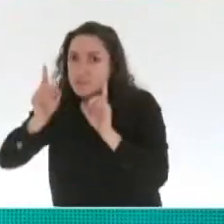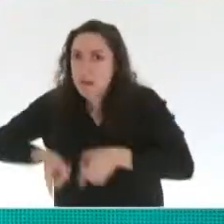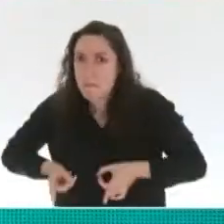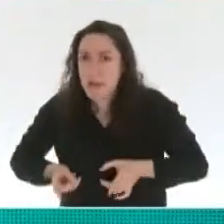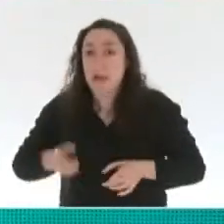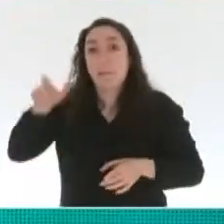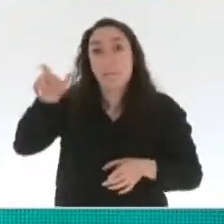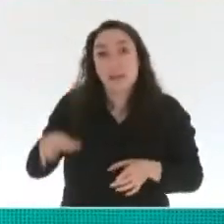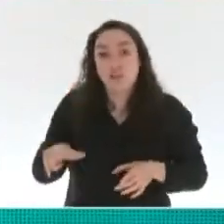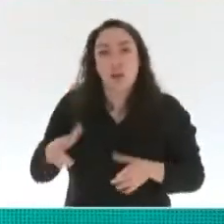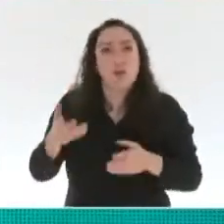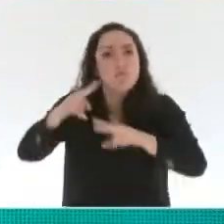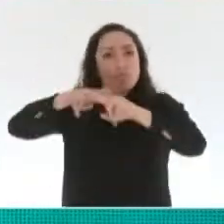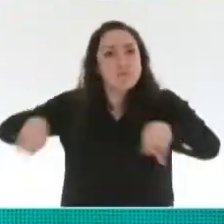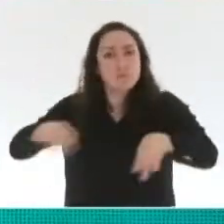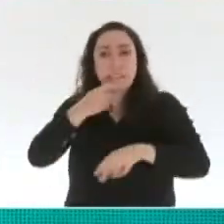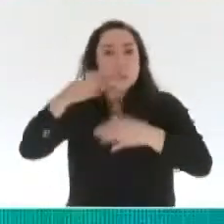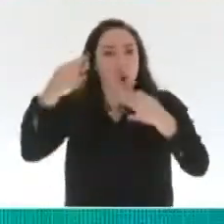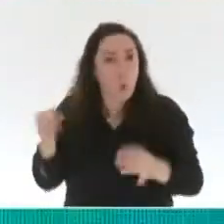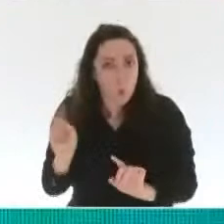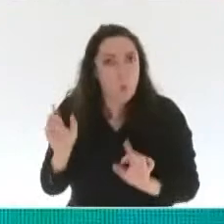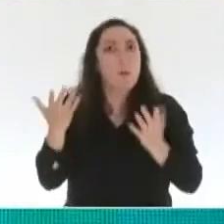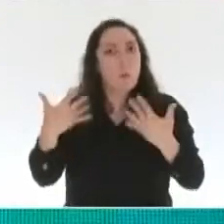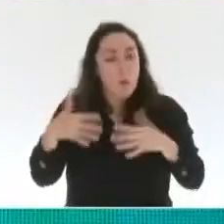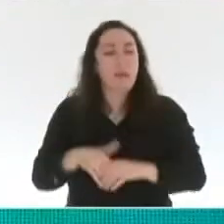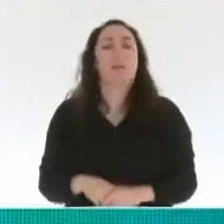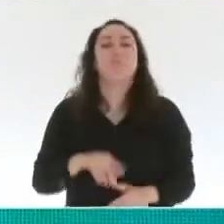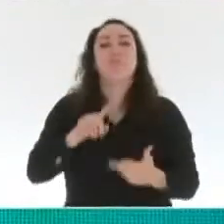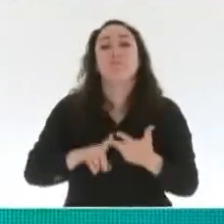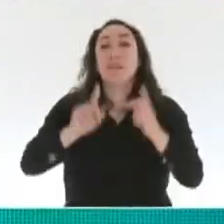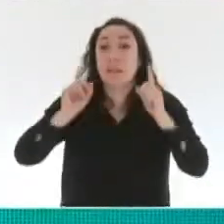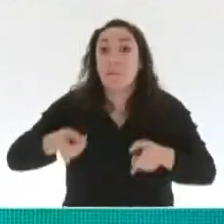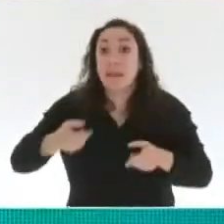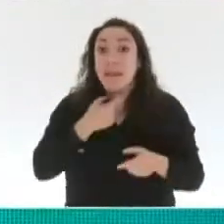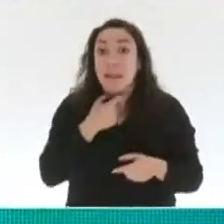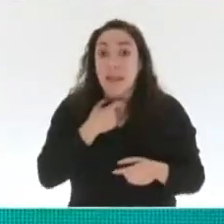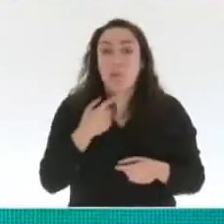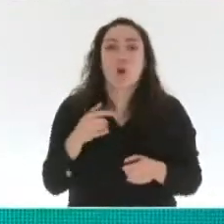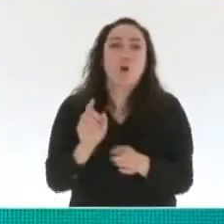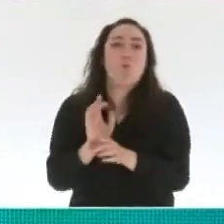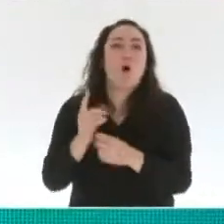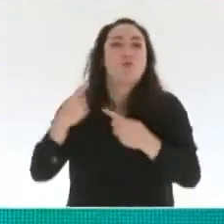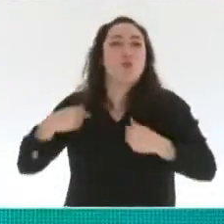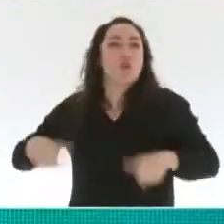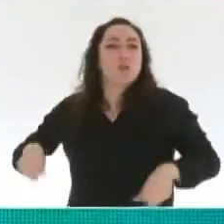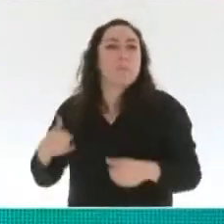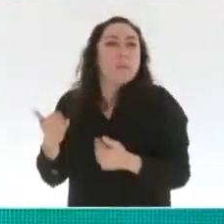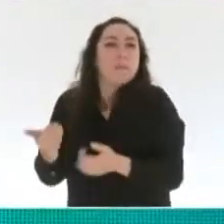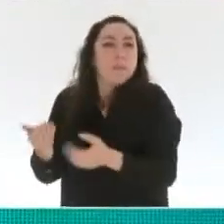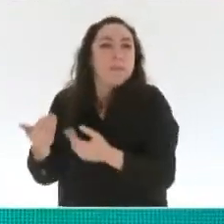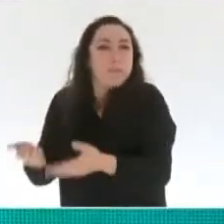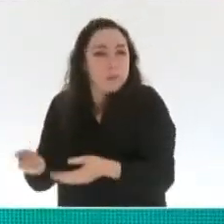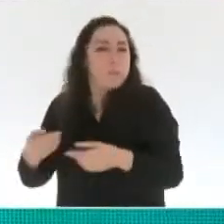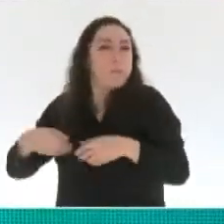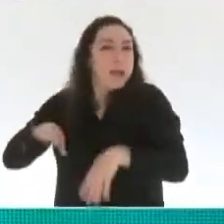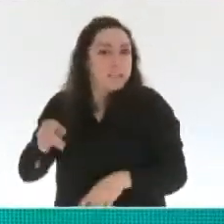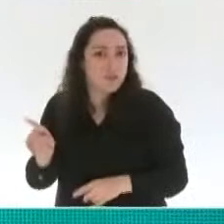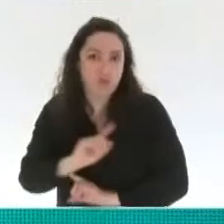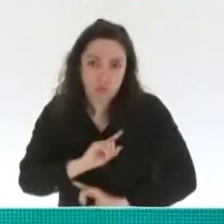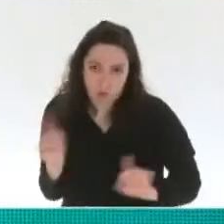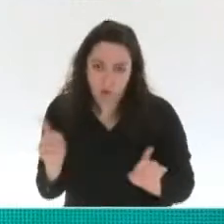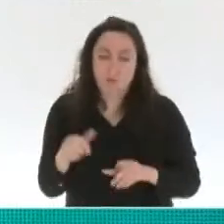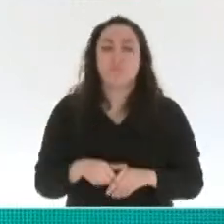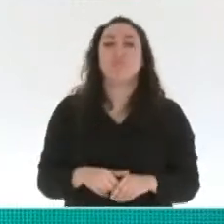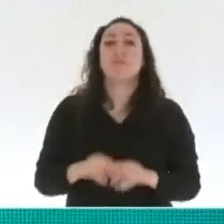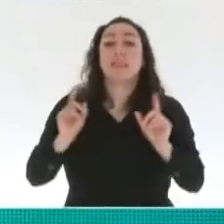sea revocable en caso de incumplimiento queremos que no tenga sueldo de privilegios e queremos que